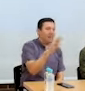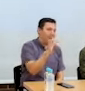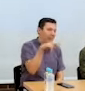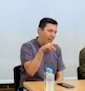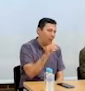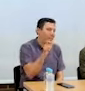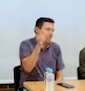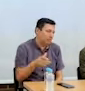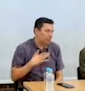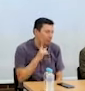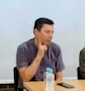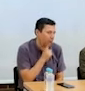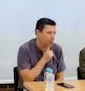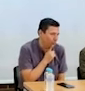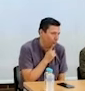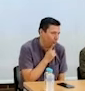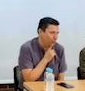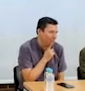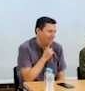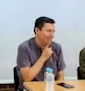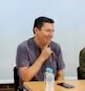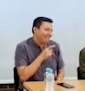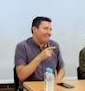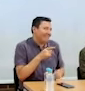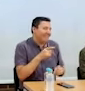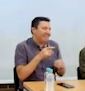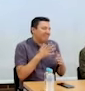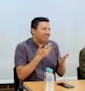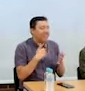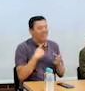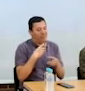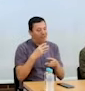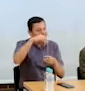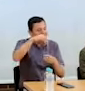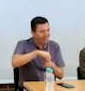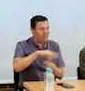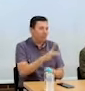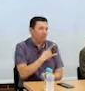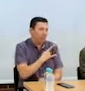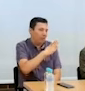Carlos Zambrano. Soy una persona sorda